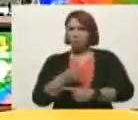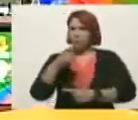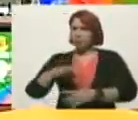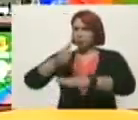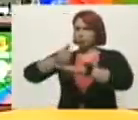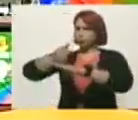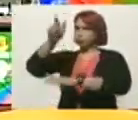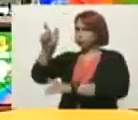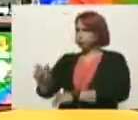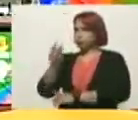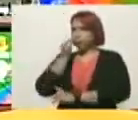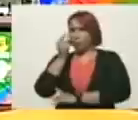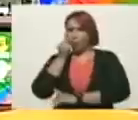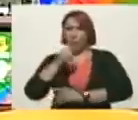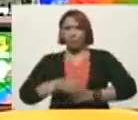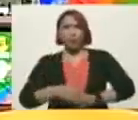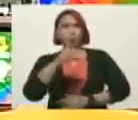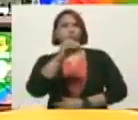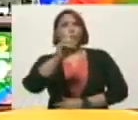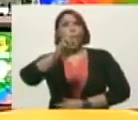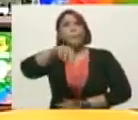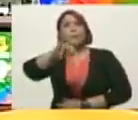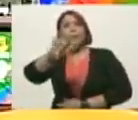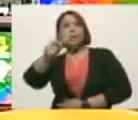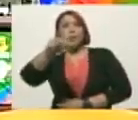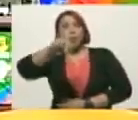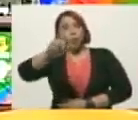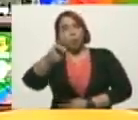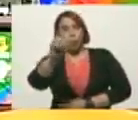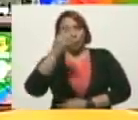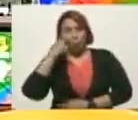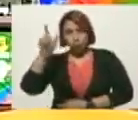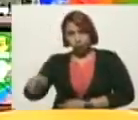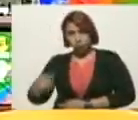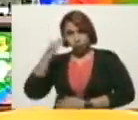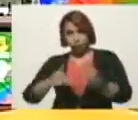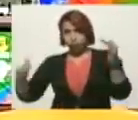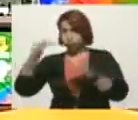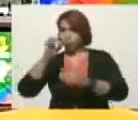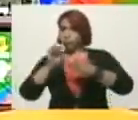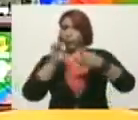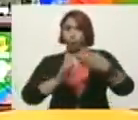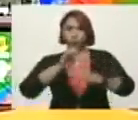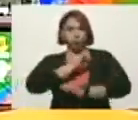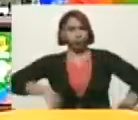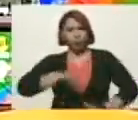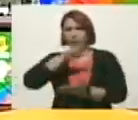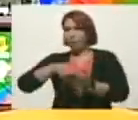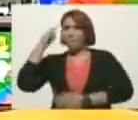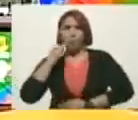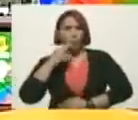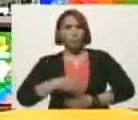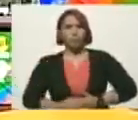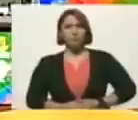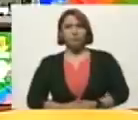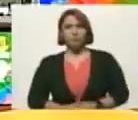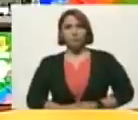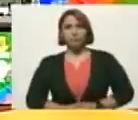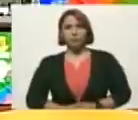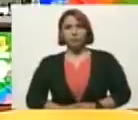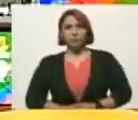jefe Domingo Hernández Lares, comandante estratégico de la Fuerza Armada Nacional Bolivariana.